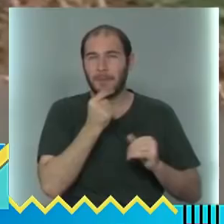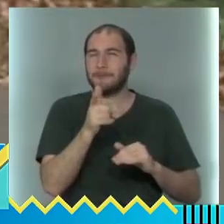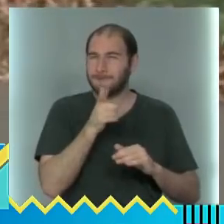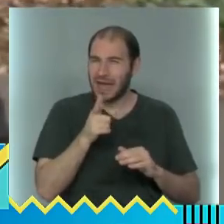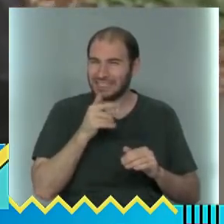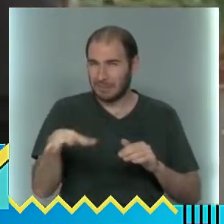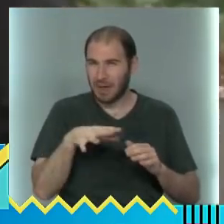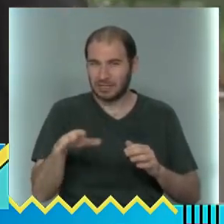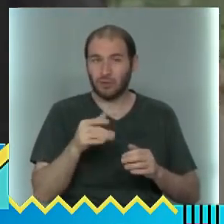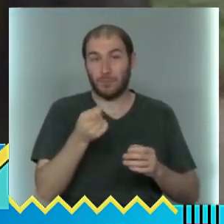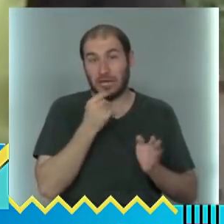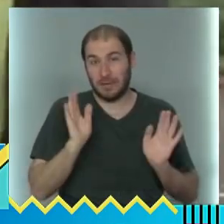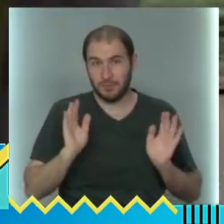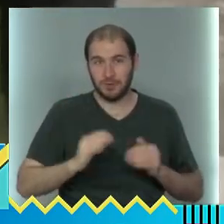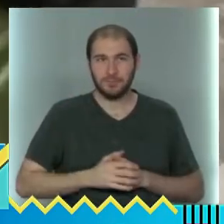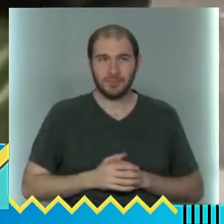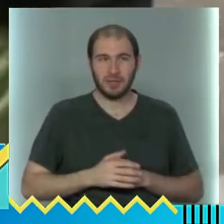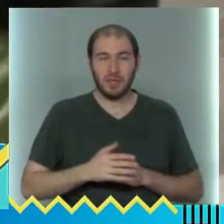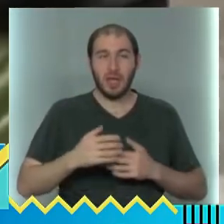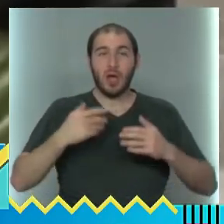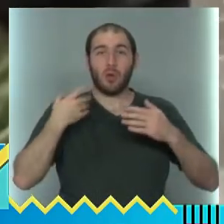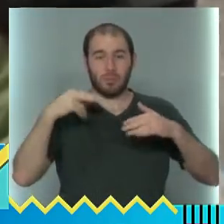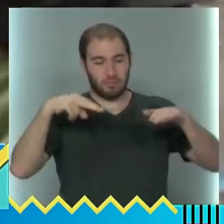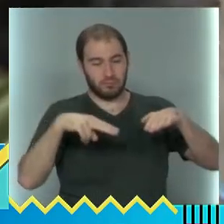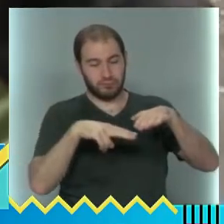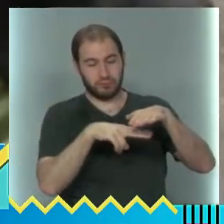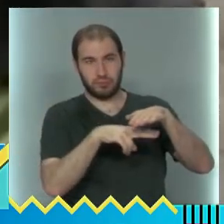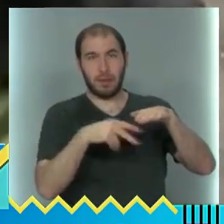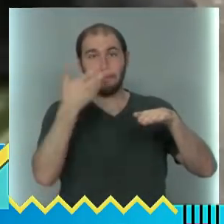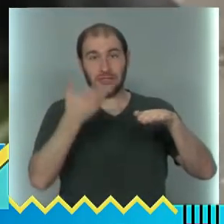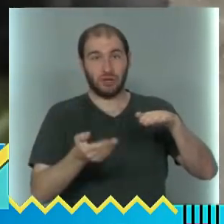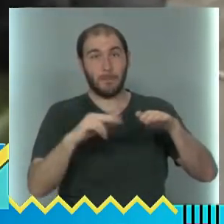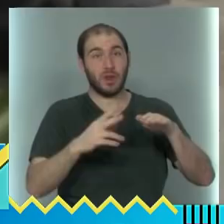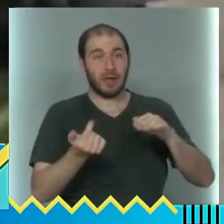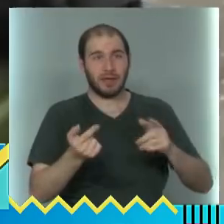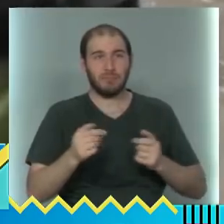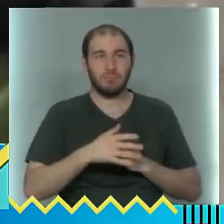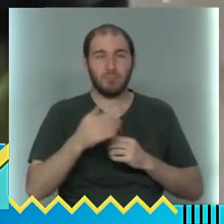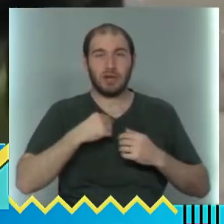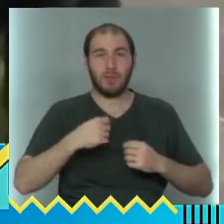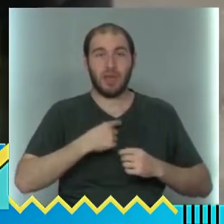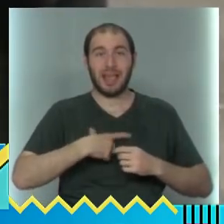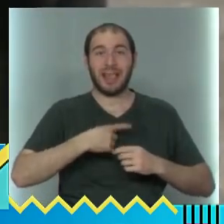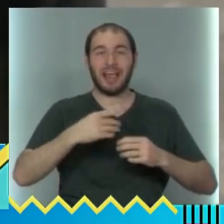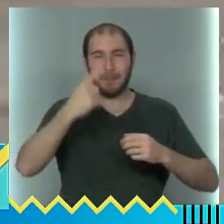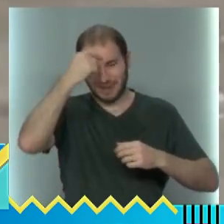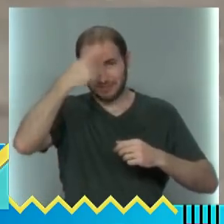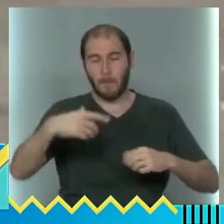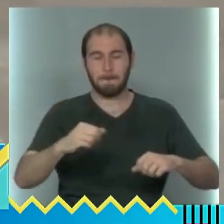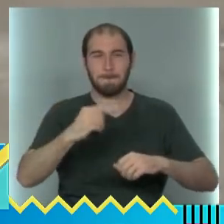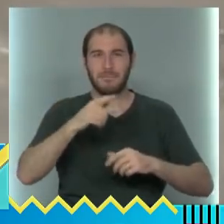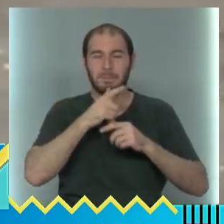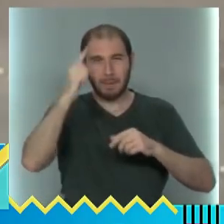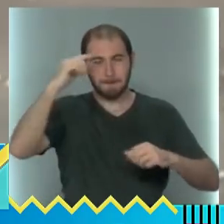la enfermedad de Parkinson. Por ejemplo, la resonancia me sirve a mí para saber que el paciente no tiene múltiples infartos cerebrales, por ejemplo, que puede